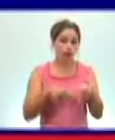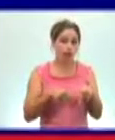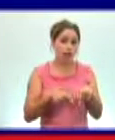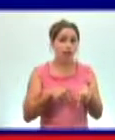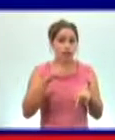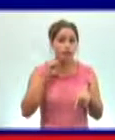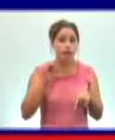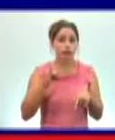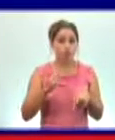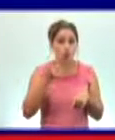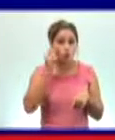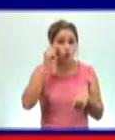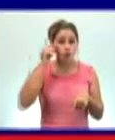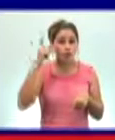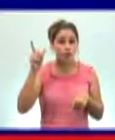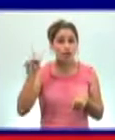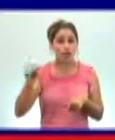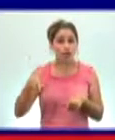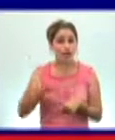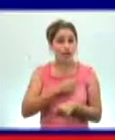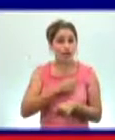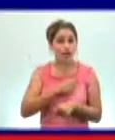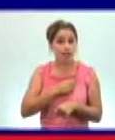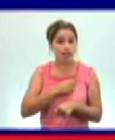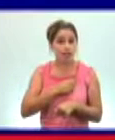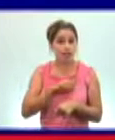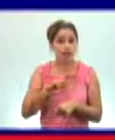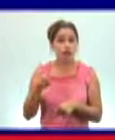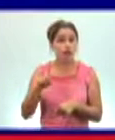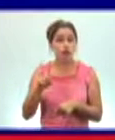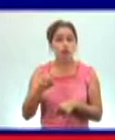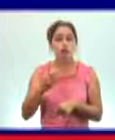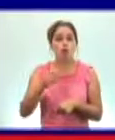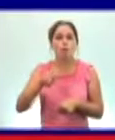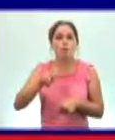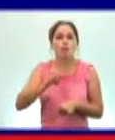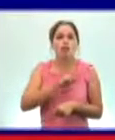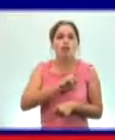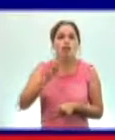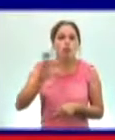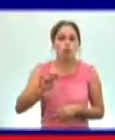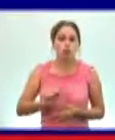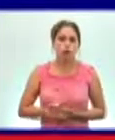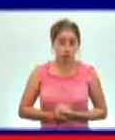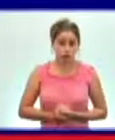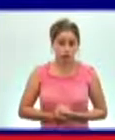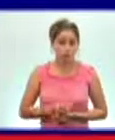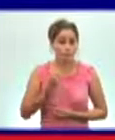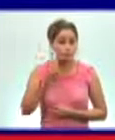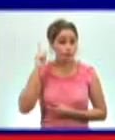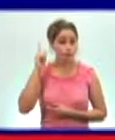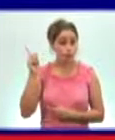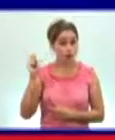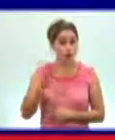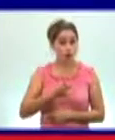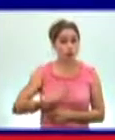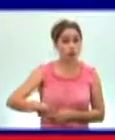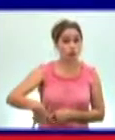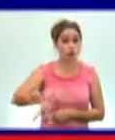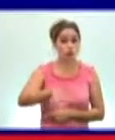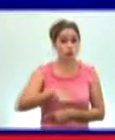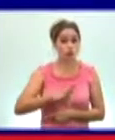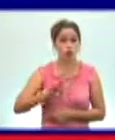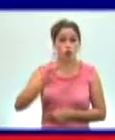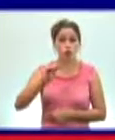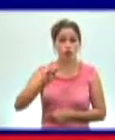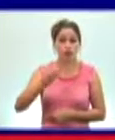tratar de destruir la revolución. Por lo tanto, fíjense cómo el proceso histórico nos va diciendo cuál es la evolución, cuál